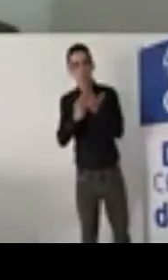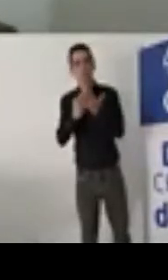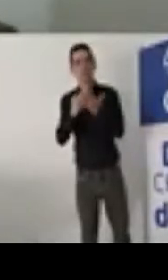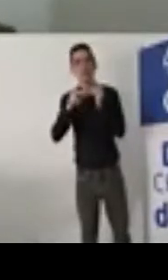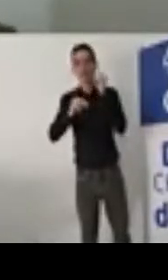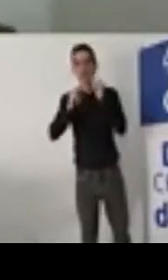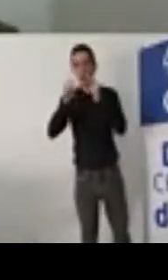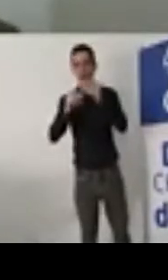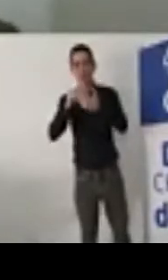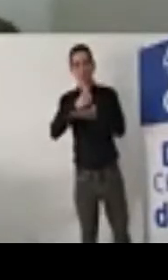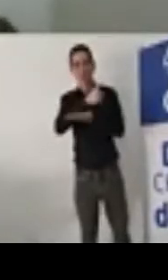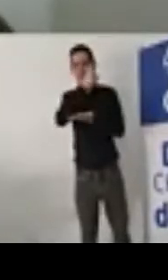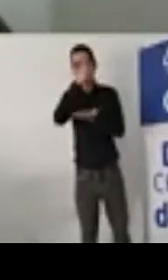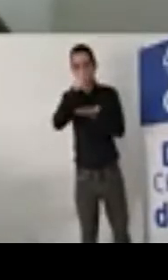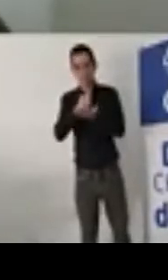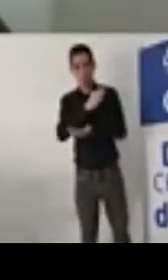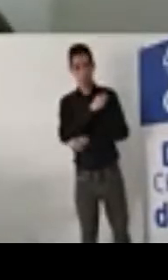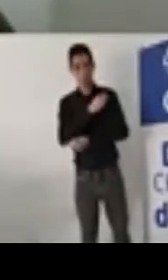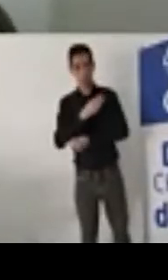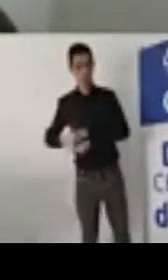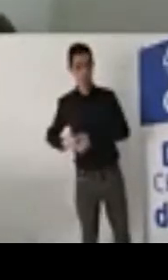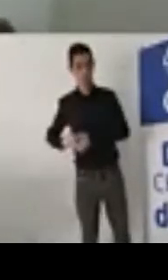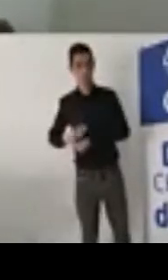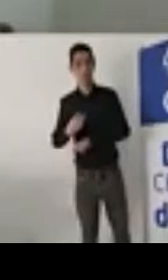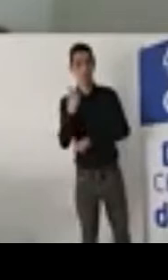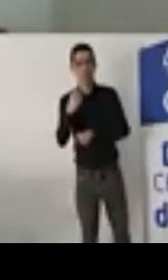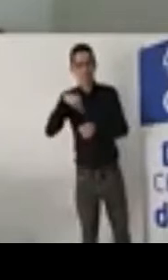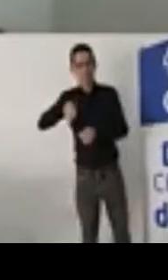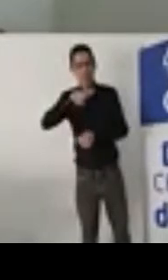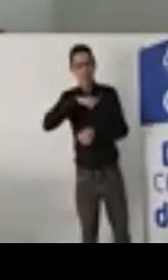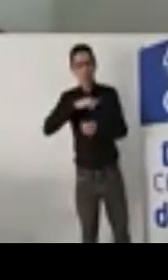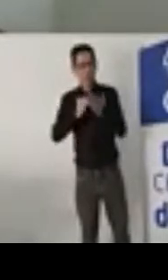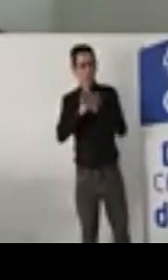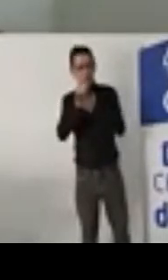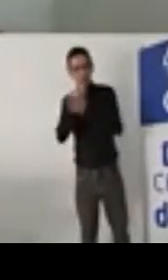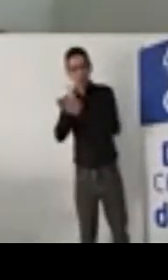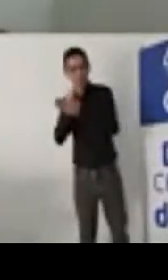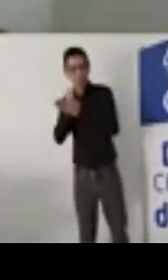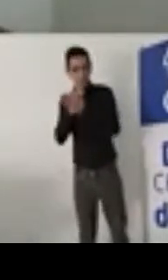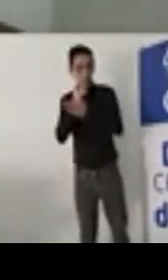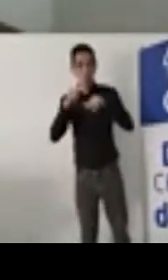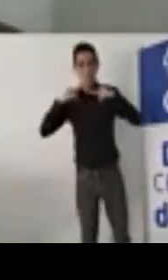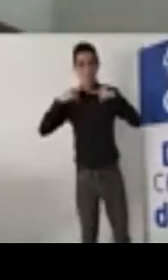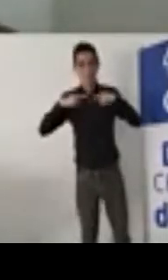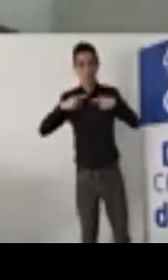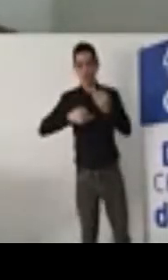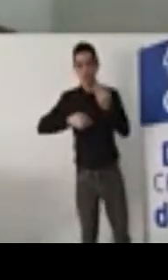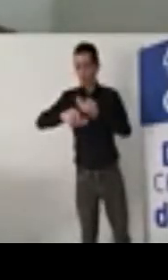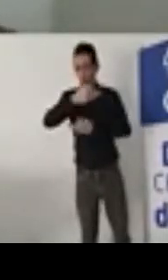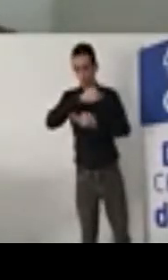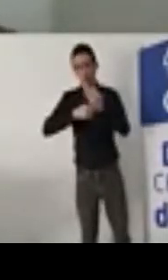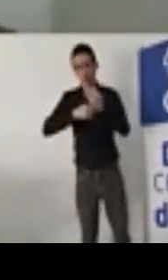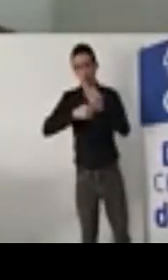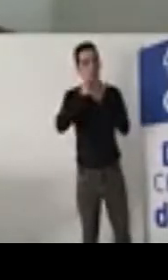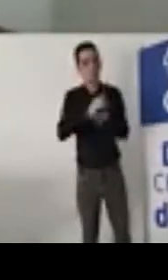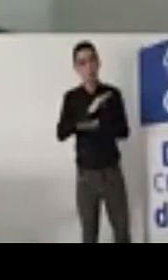suceden las grandes decisiones que afectan directamente al ciudadano. La vida municipal bien planeada, el desarrollo urbano inclusivo, sin